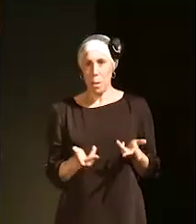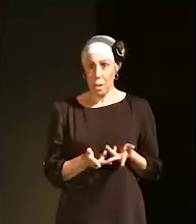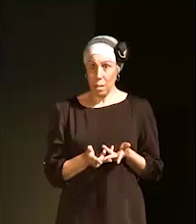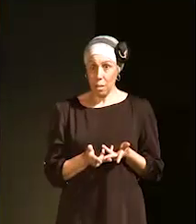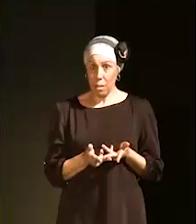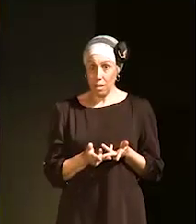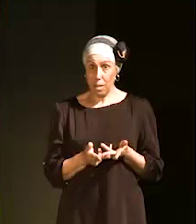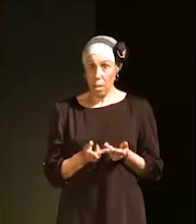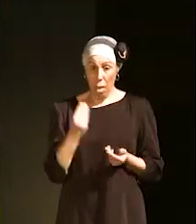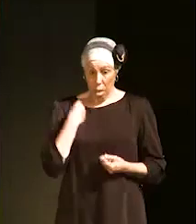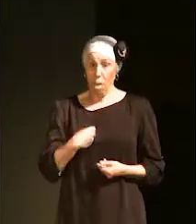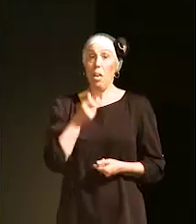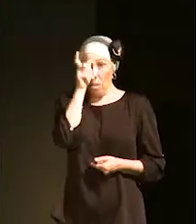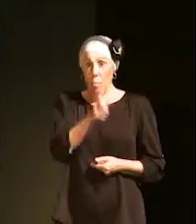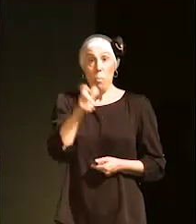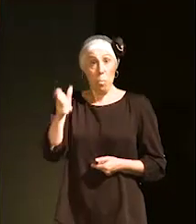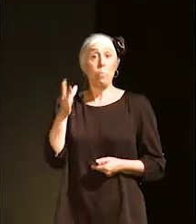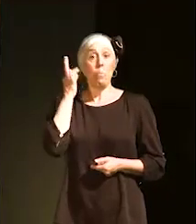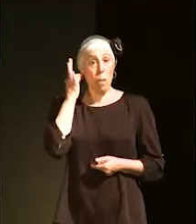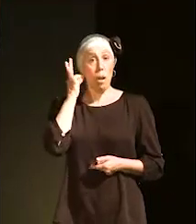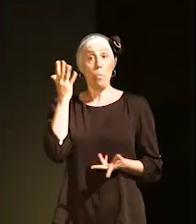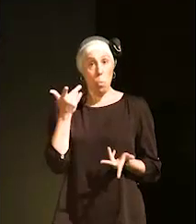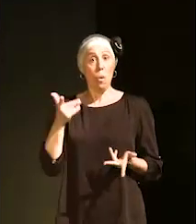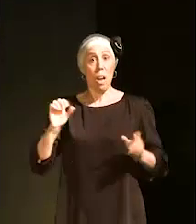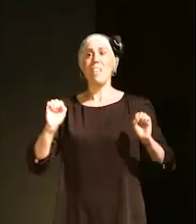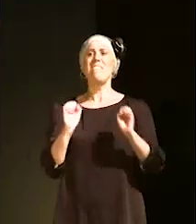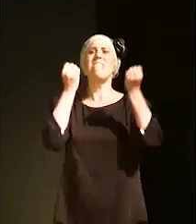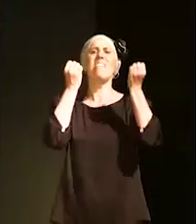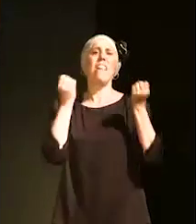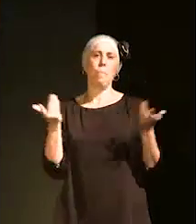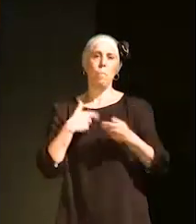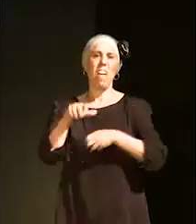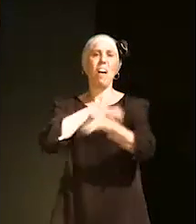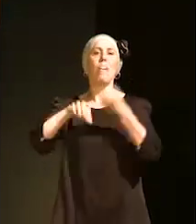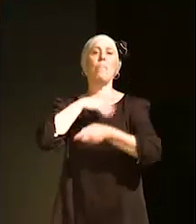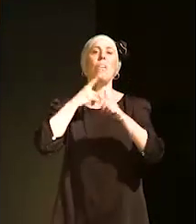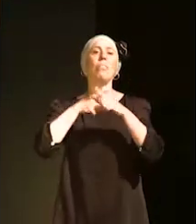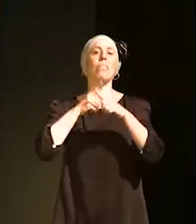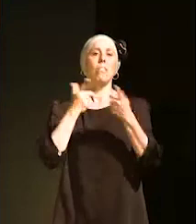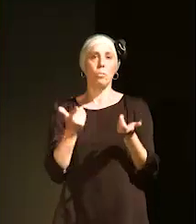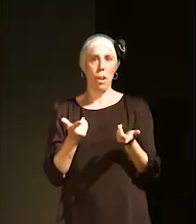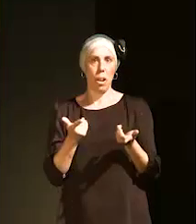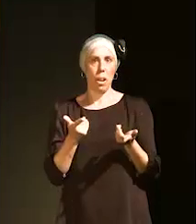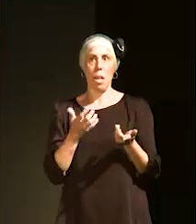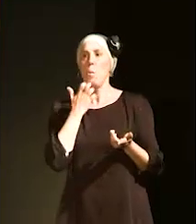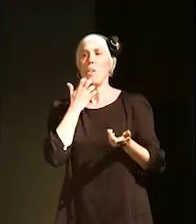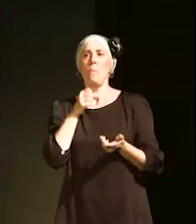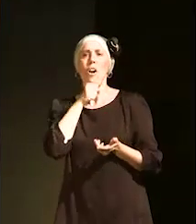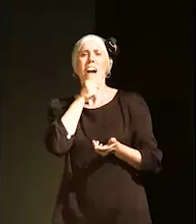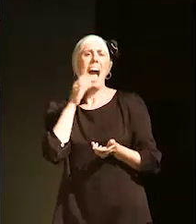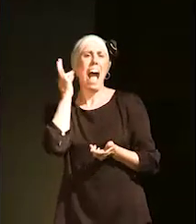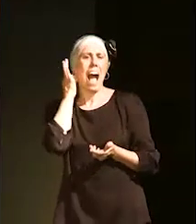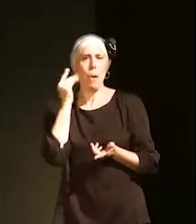y en ellas y en las sobrevivientes de violencia sexual como las abuelas de ese pulsar co